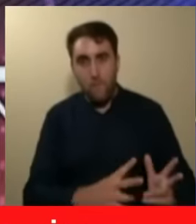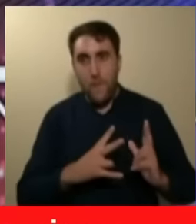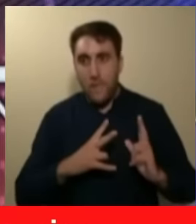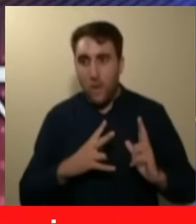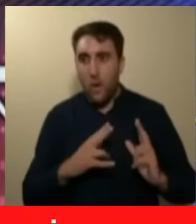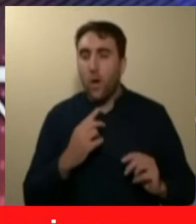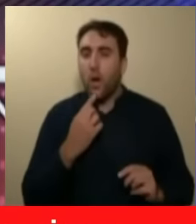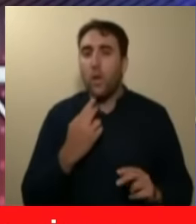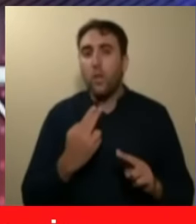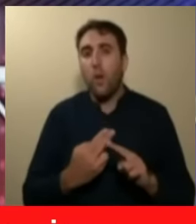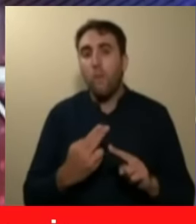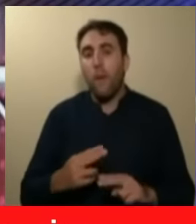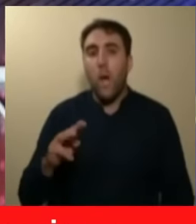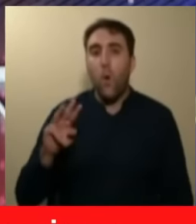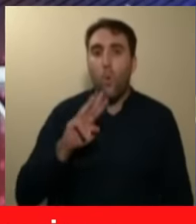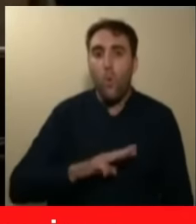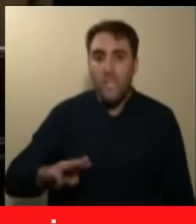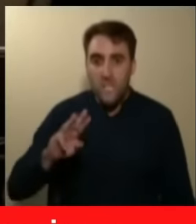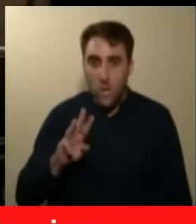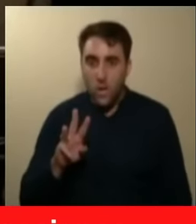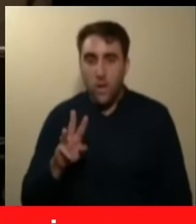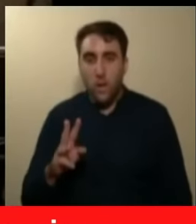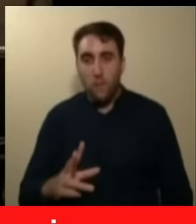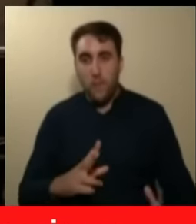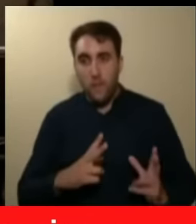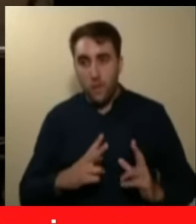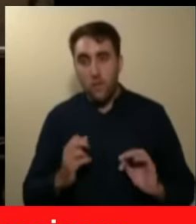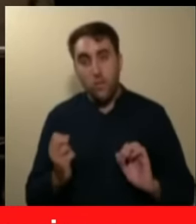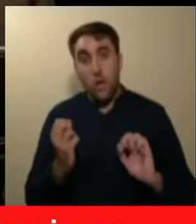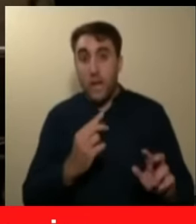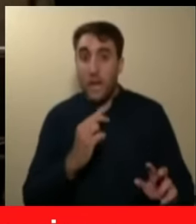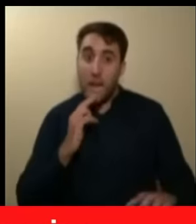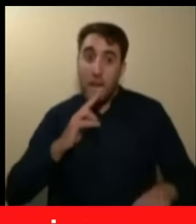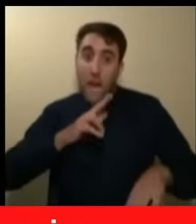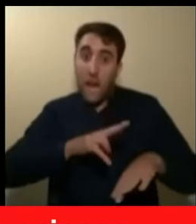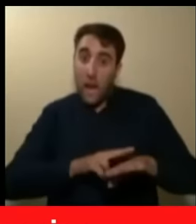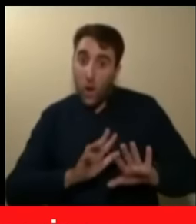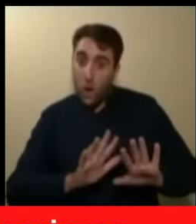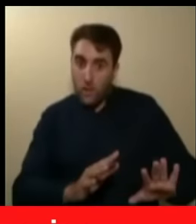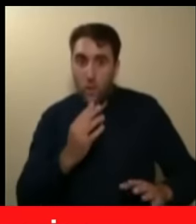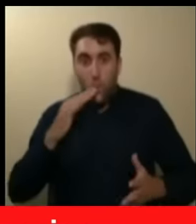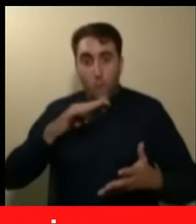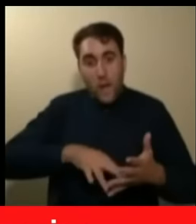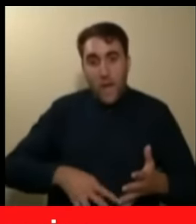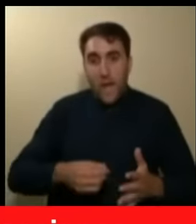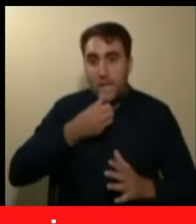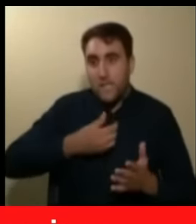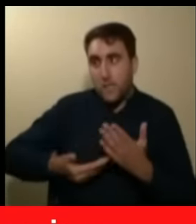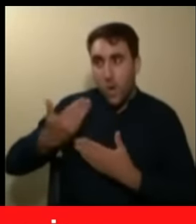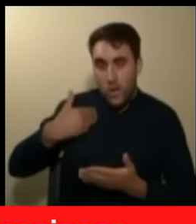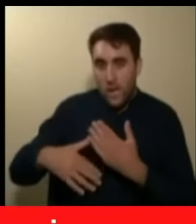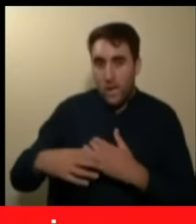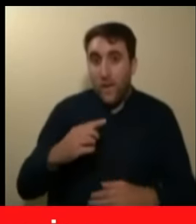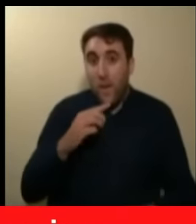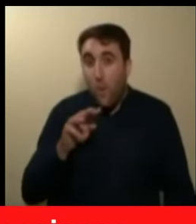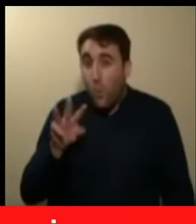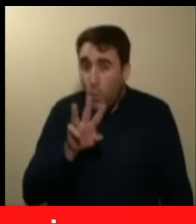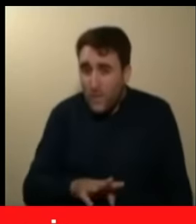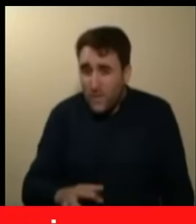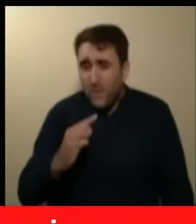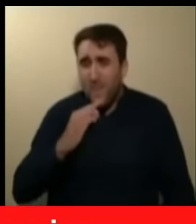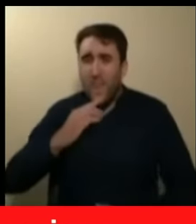ha nombrado a Wilson Ferreira Aldunate. Yo les sugeriría que leyendo un poco la historia se daría cuenta que jamás Wilson